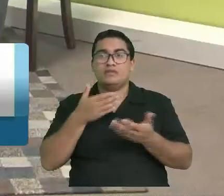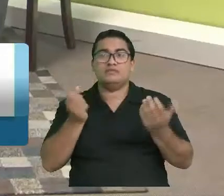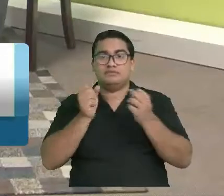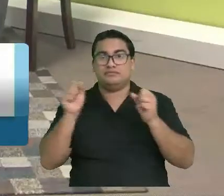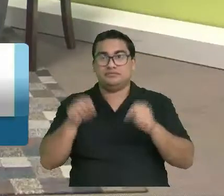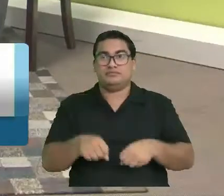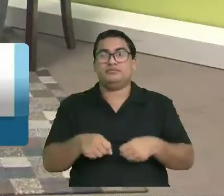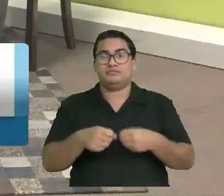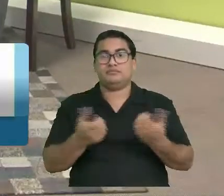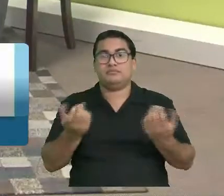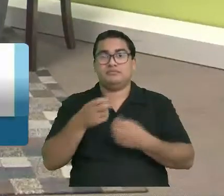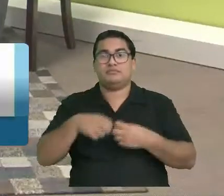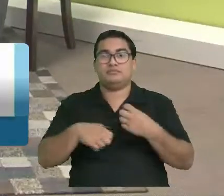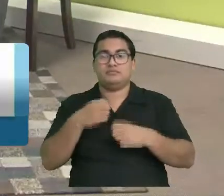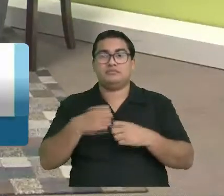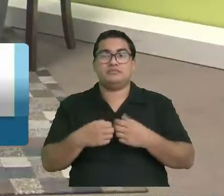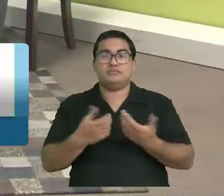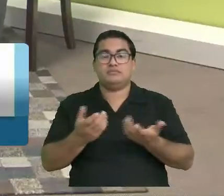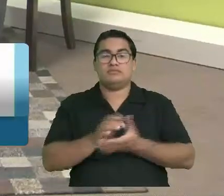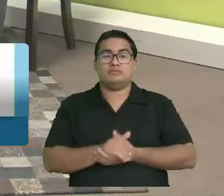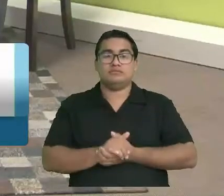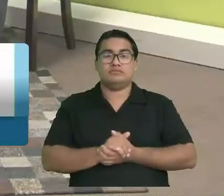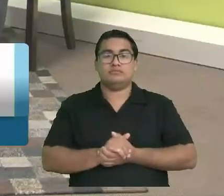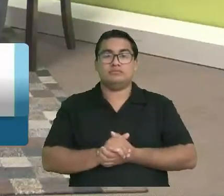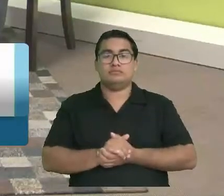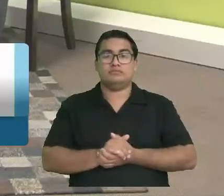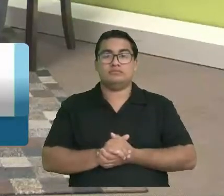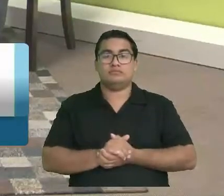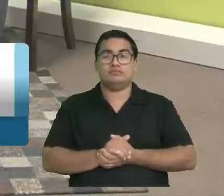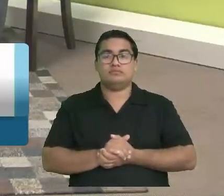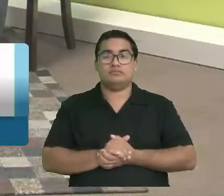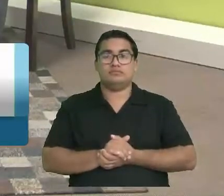pueden estimularle a que inicie. Ahora,